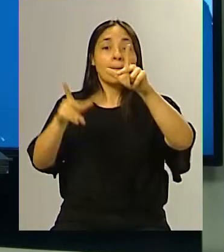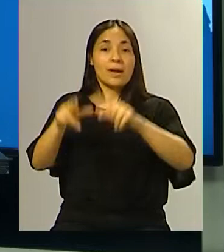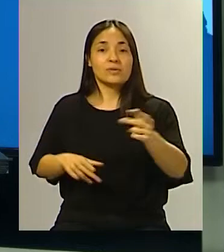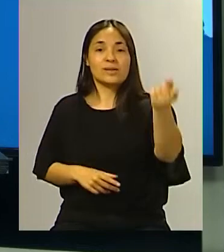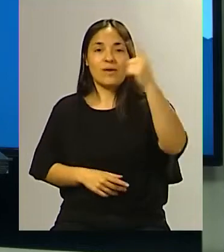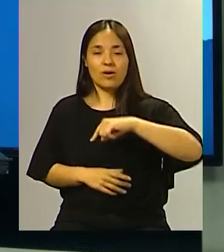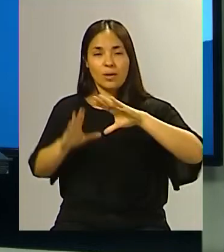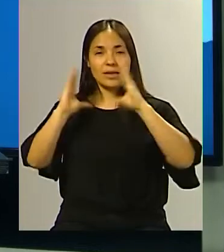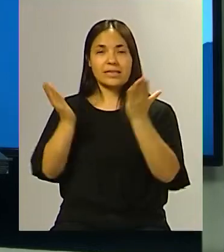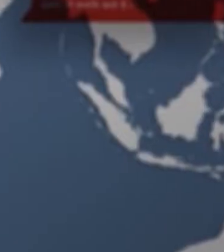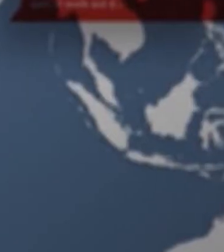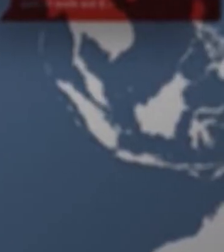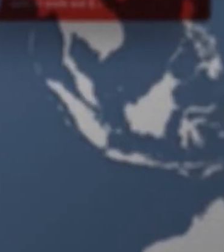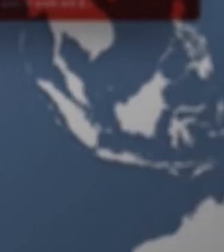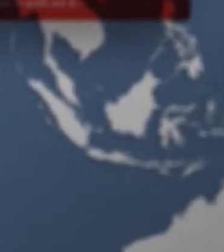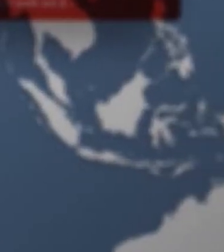Chat Internacional.